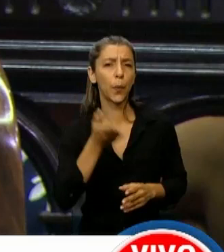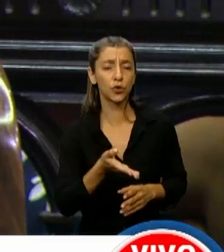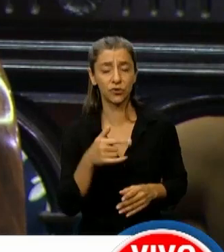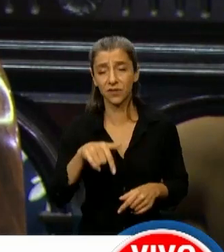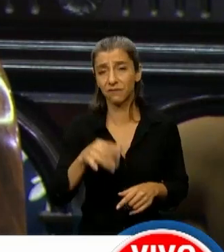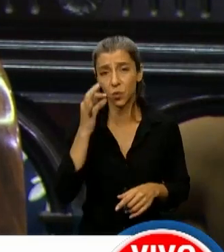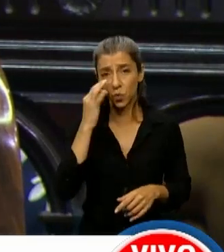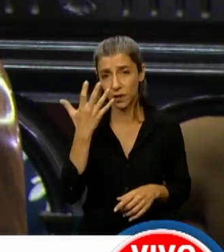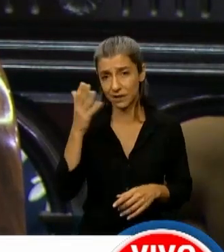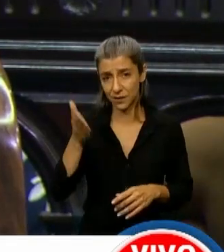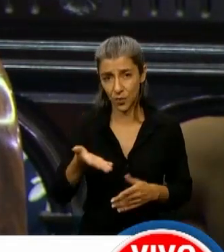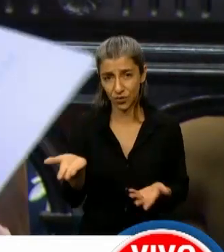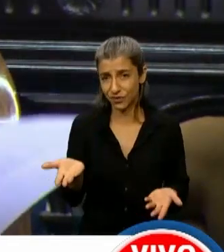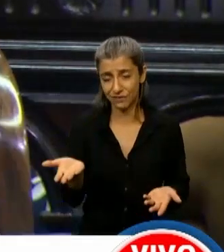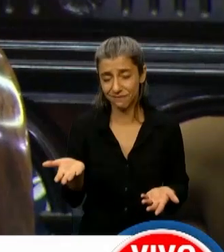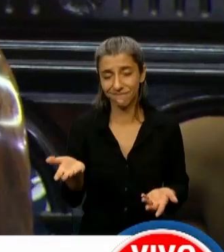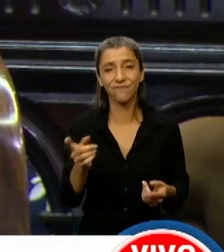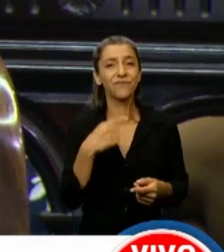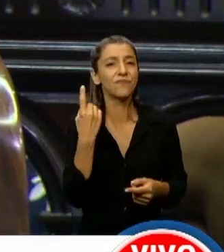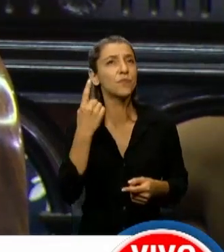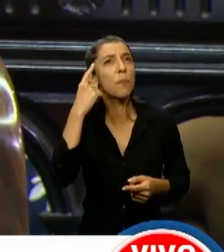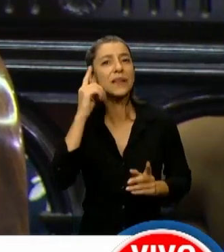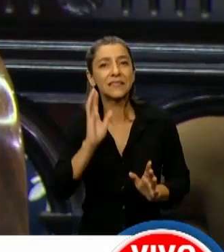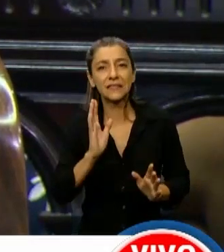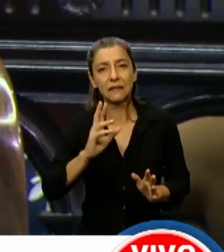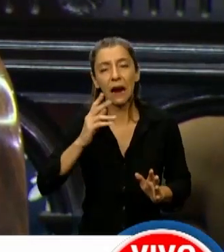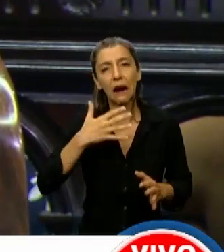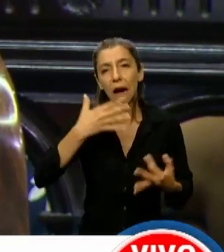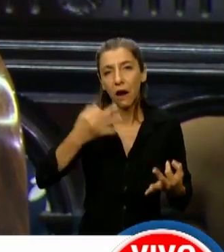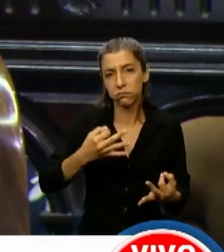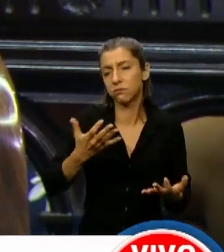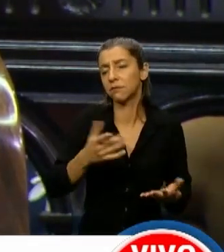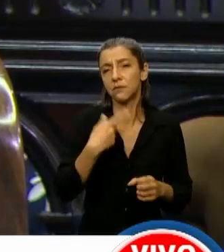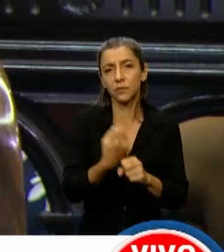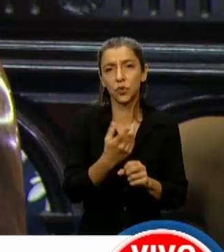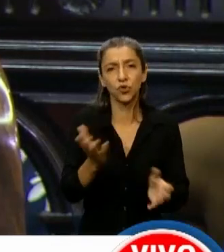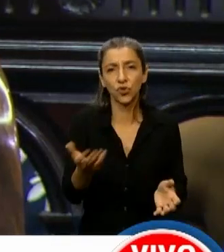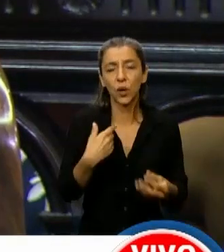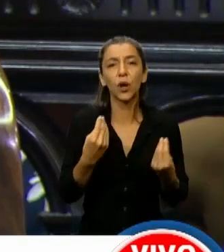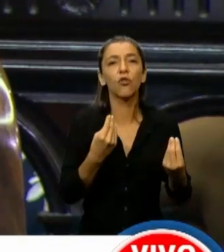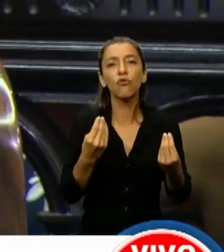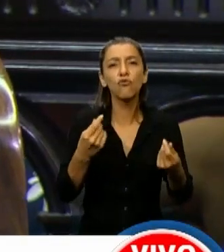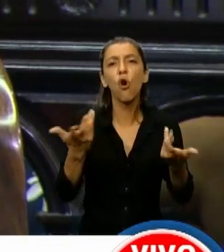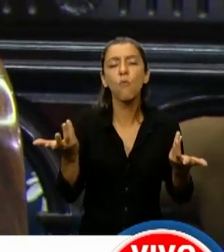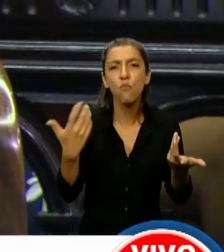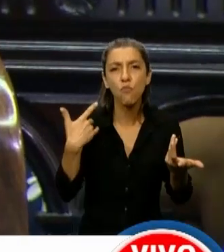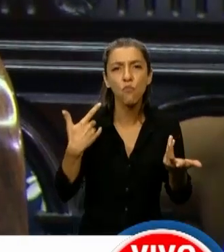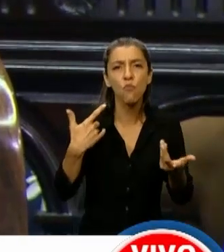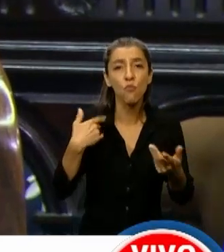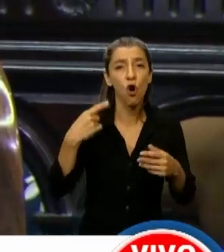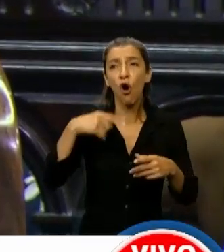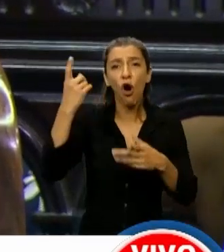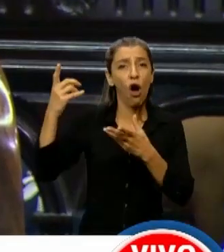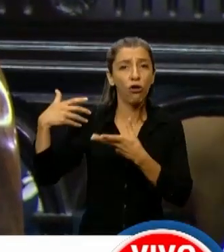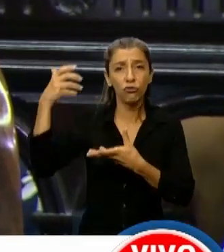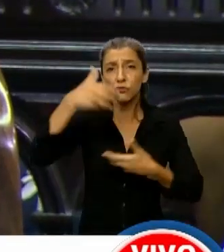45. No podemos creer que van a financiar el déficit financiero con miles de millones de organismos internacionales si este año